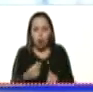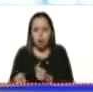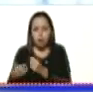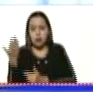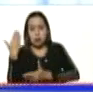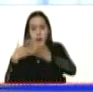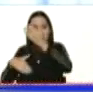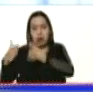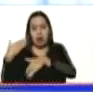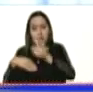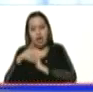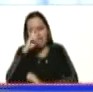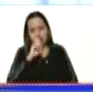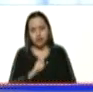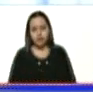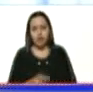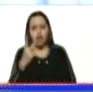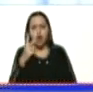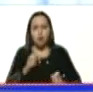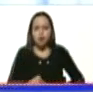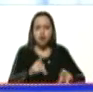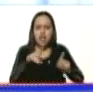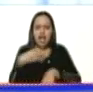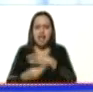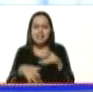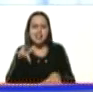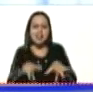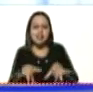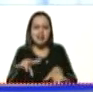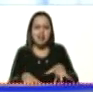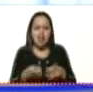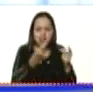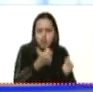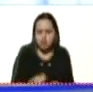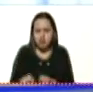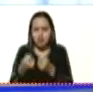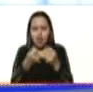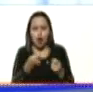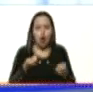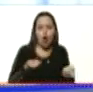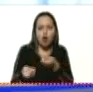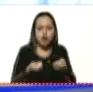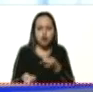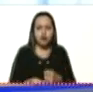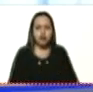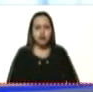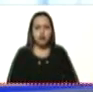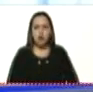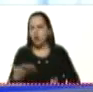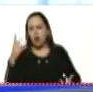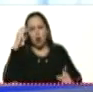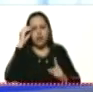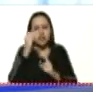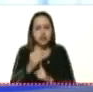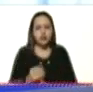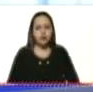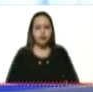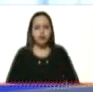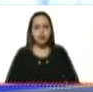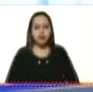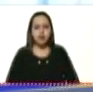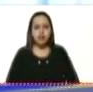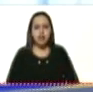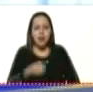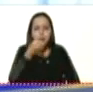En dos oportunidades ejerció la Secretaría de Hacienda y Finanzas bajo la siguiente premisa: la prosperidad de un